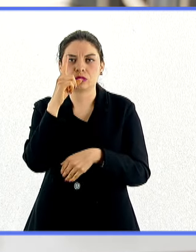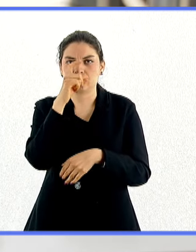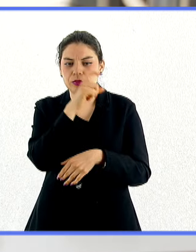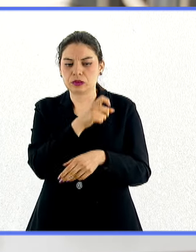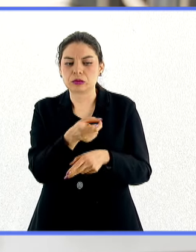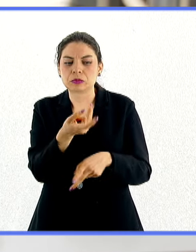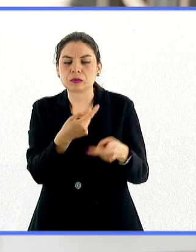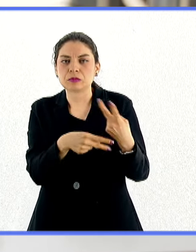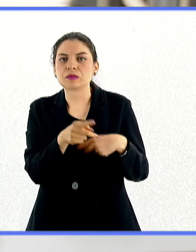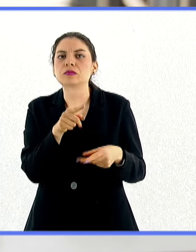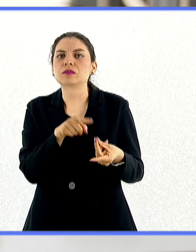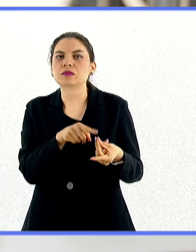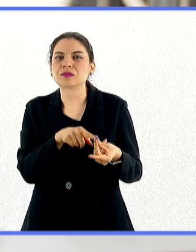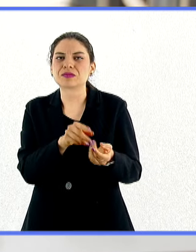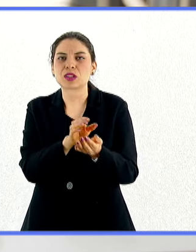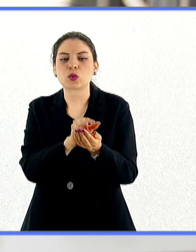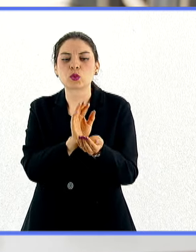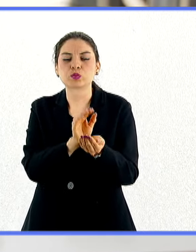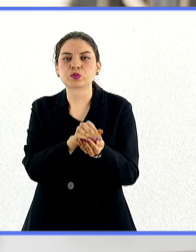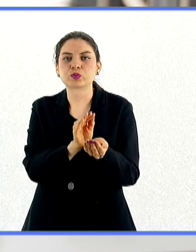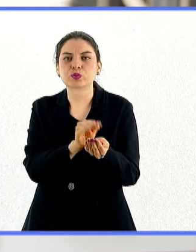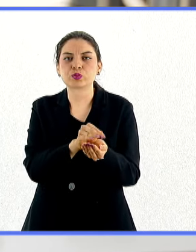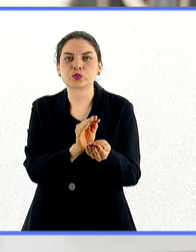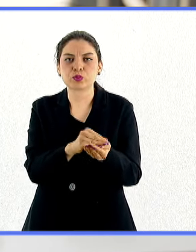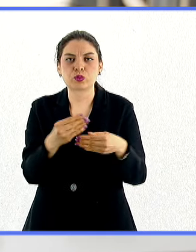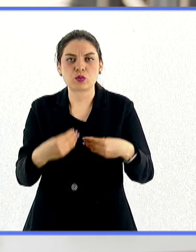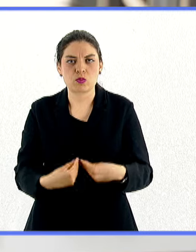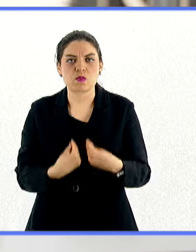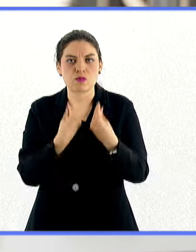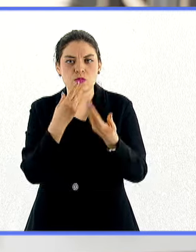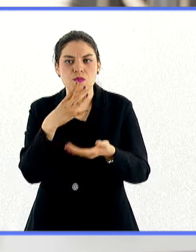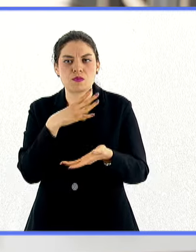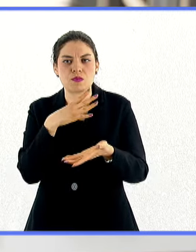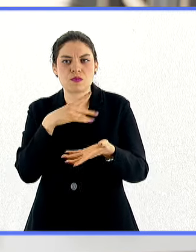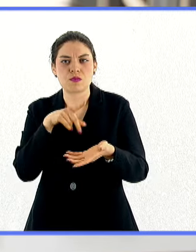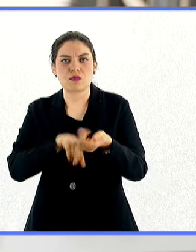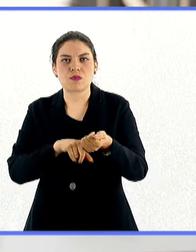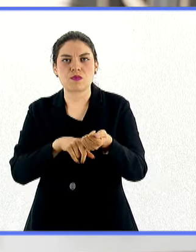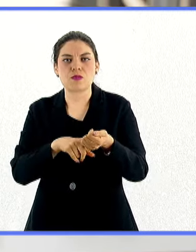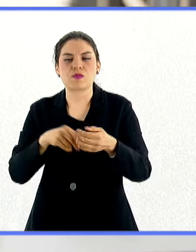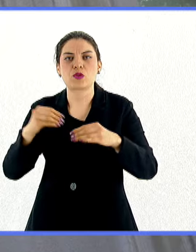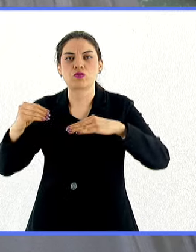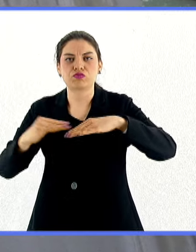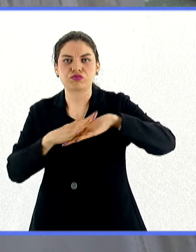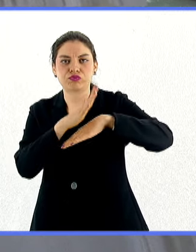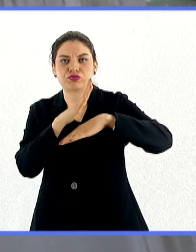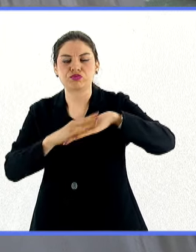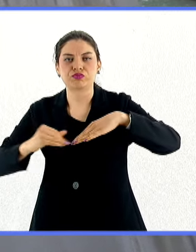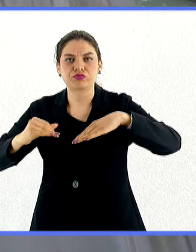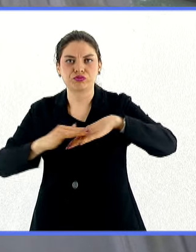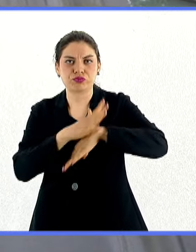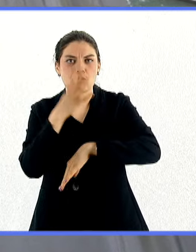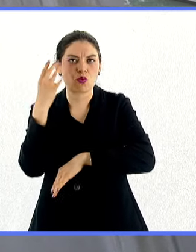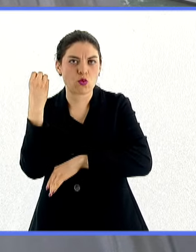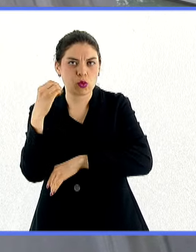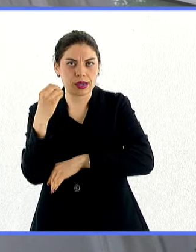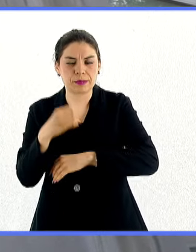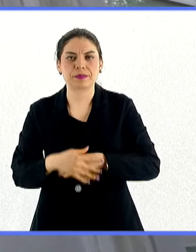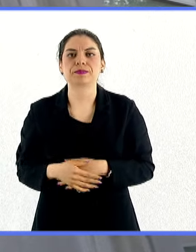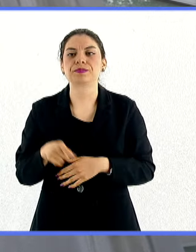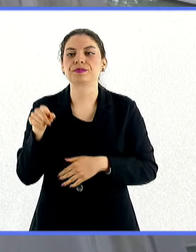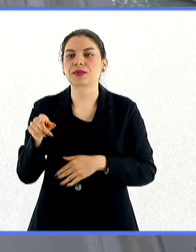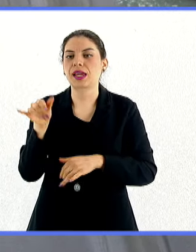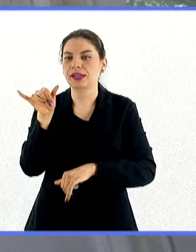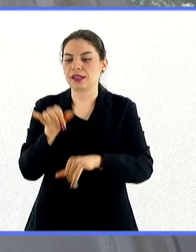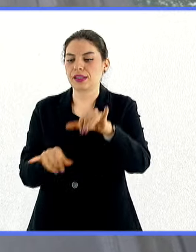moluscos que todavía viven en la zona costera de Oaxaca. En el Laboratorio